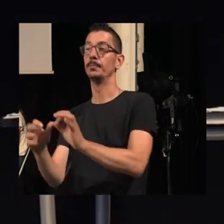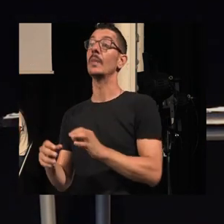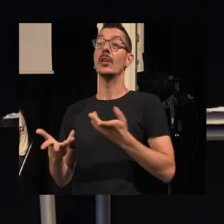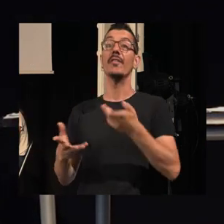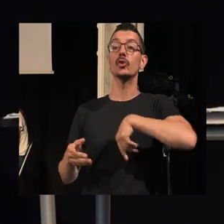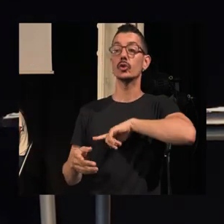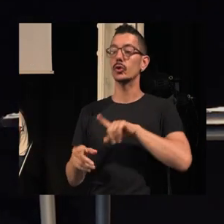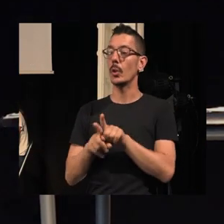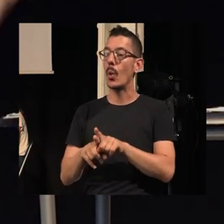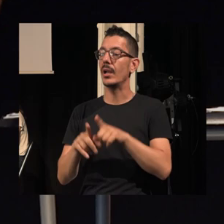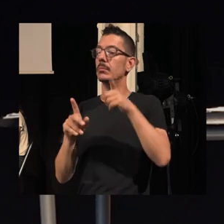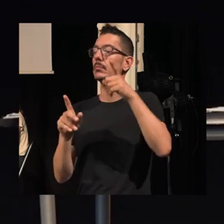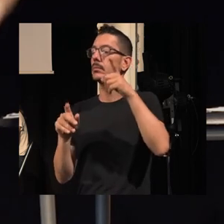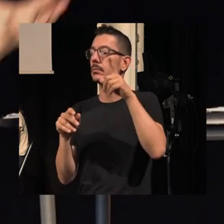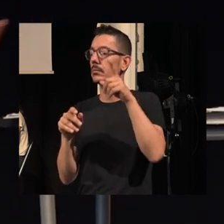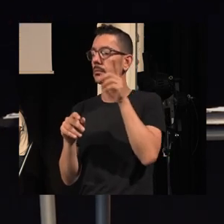utilizamos términos políticos que